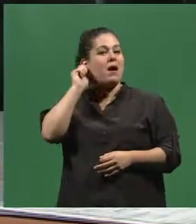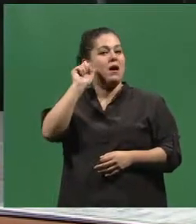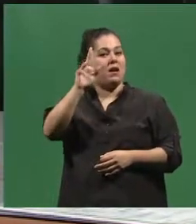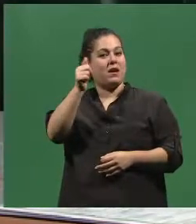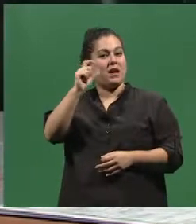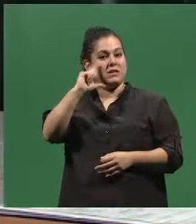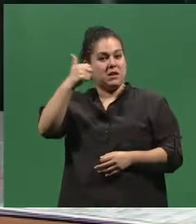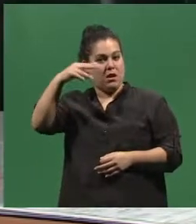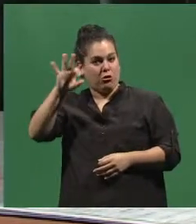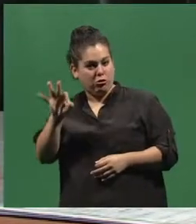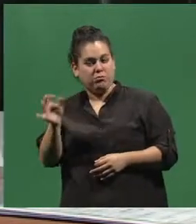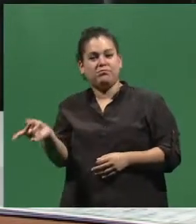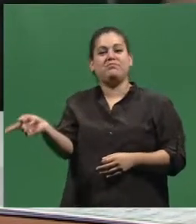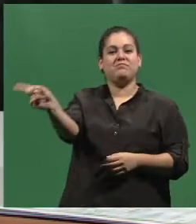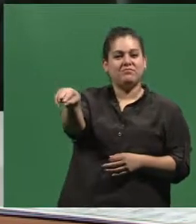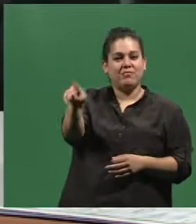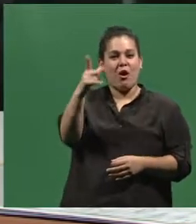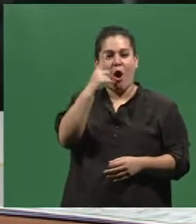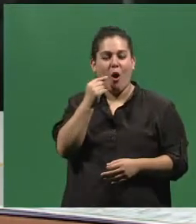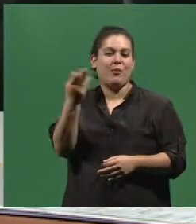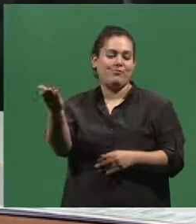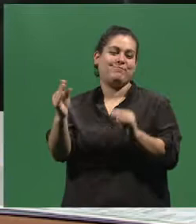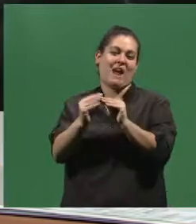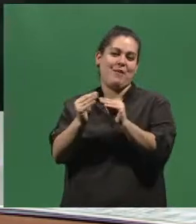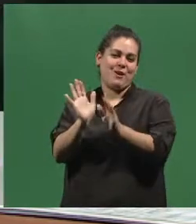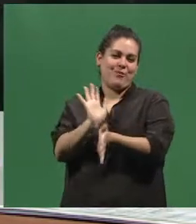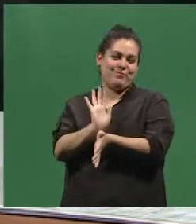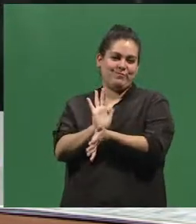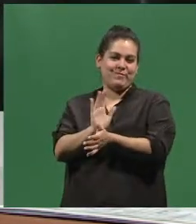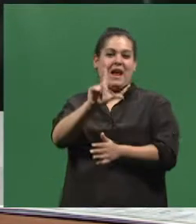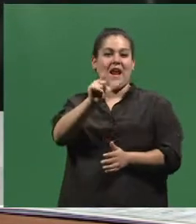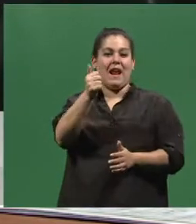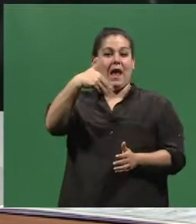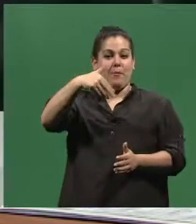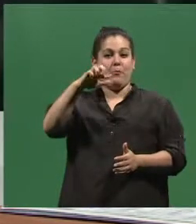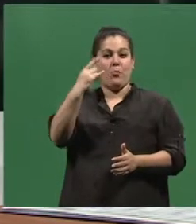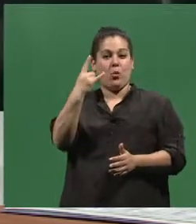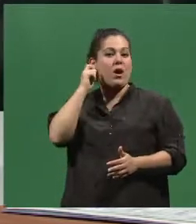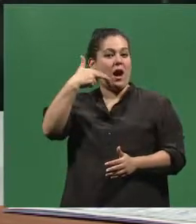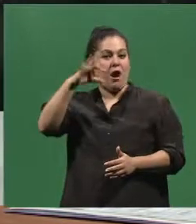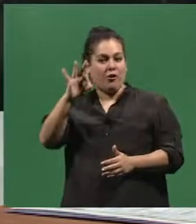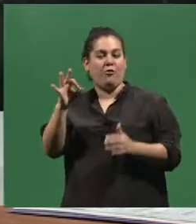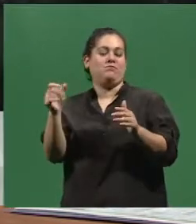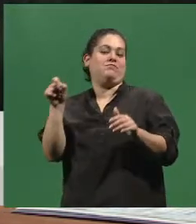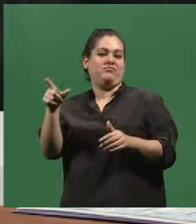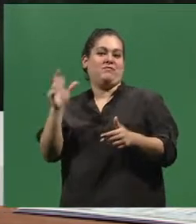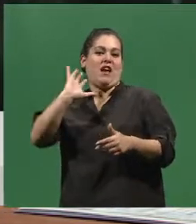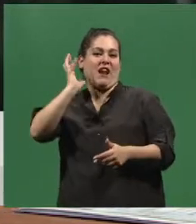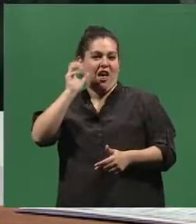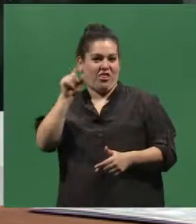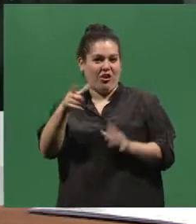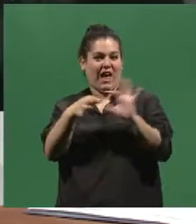Graciano. Muchas gracias por estar. Y bueno, al amigo de la casa, Alberto Lampugano, bienvenido, periodista de Radio Cadena Eco. Muchas